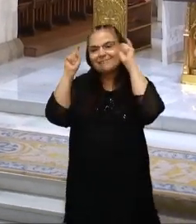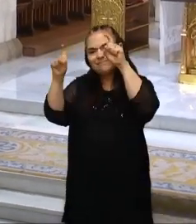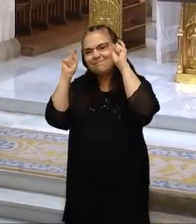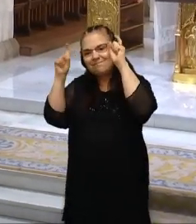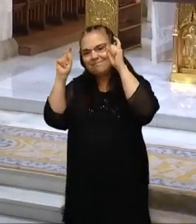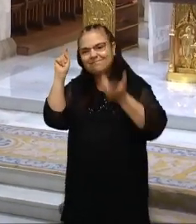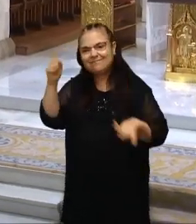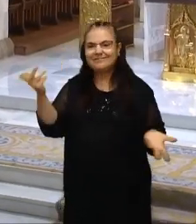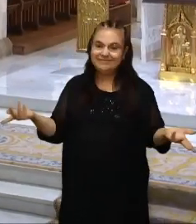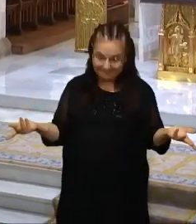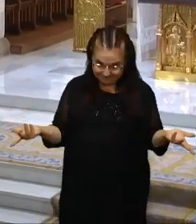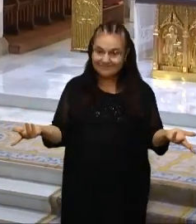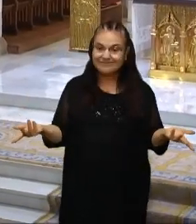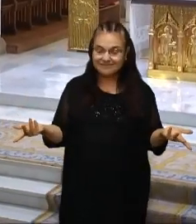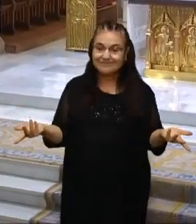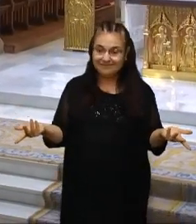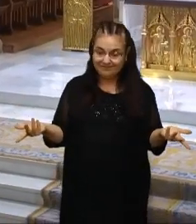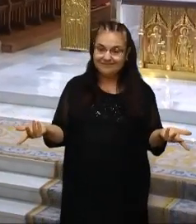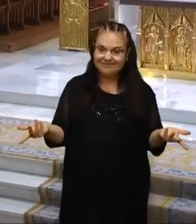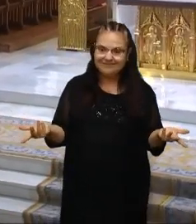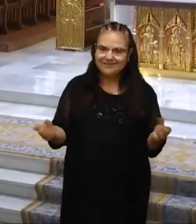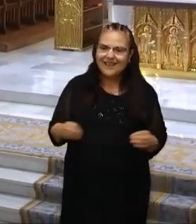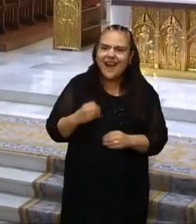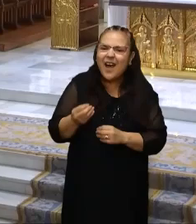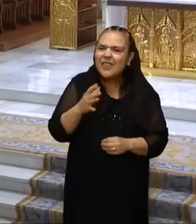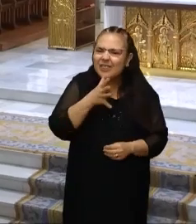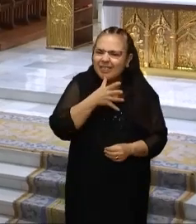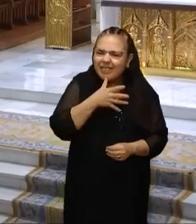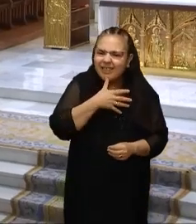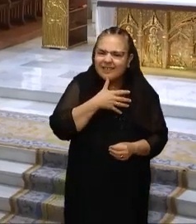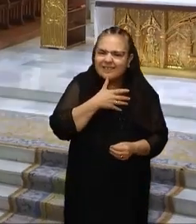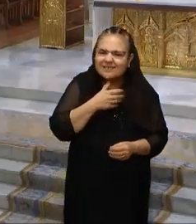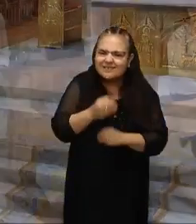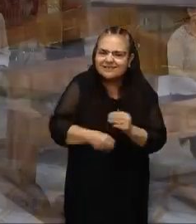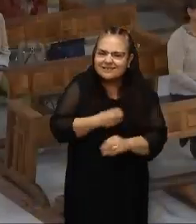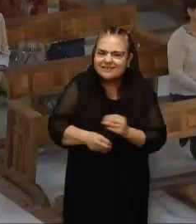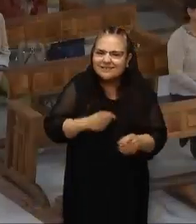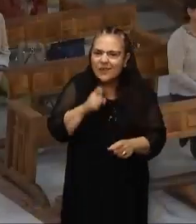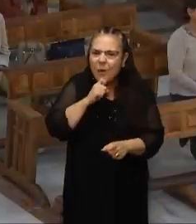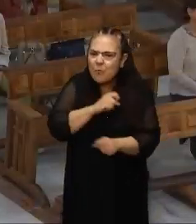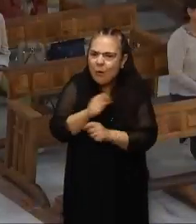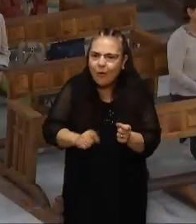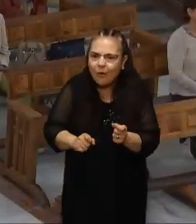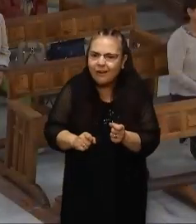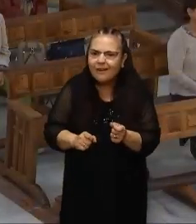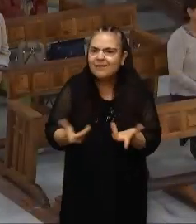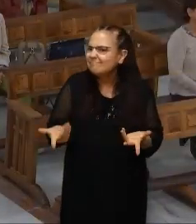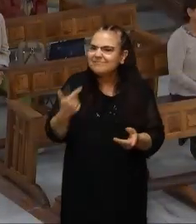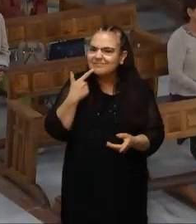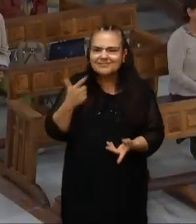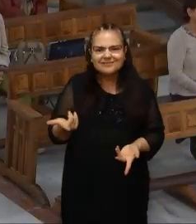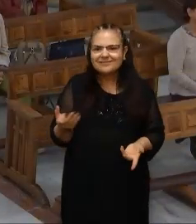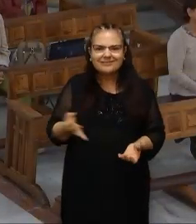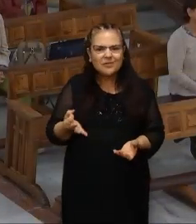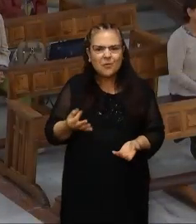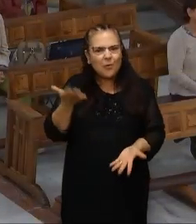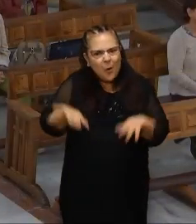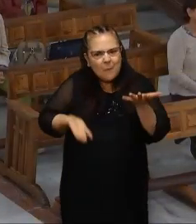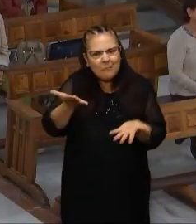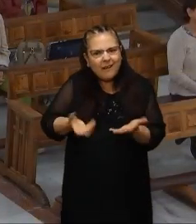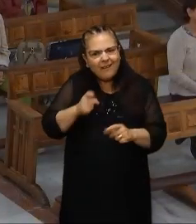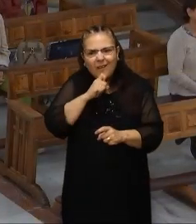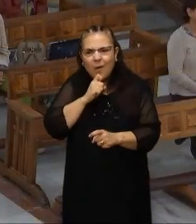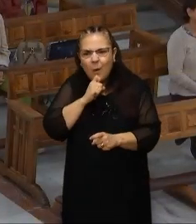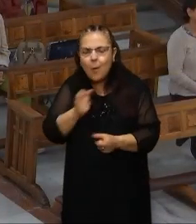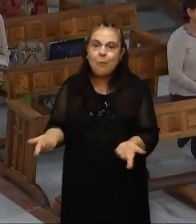más inductivo. Lo hace precisamente a través de preguntas. ¿Qué os parece? ¿A qué se comparará el reino